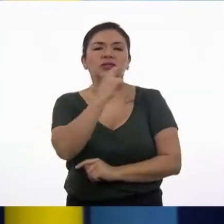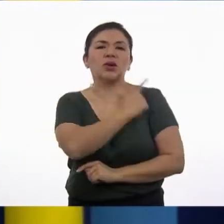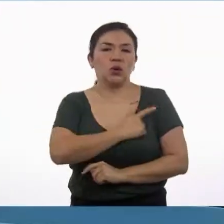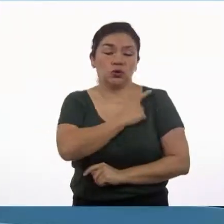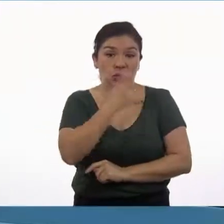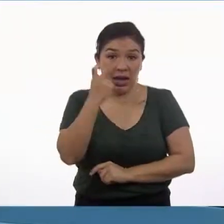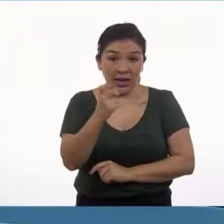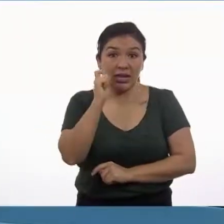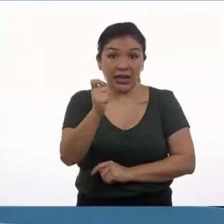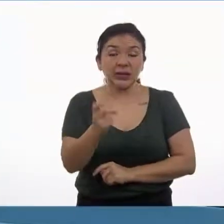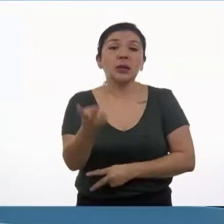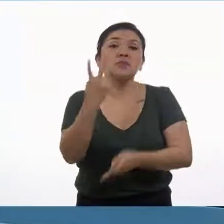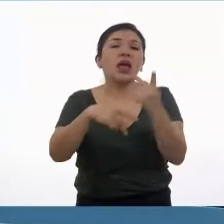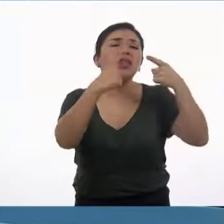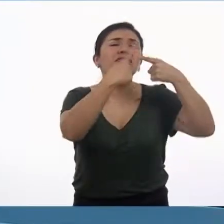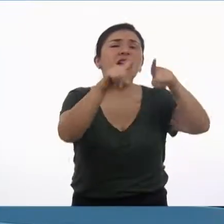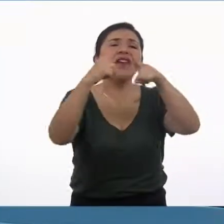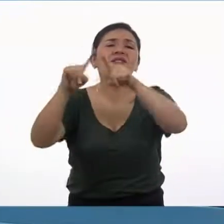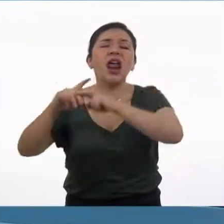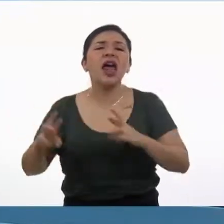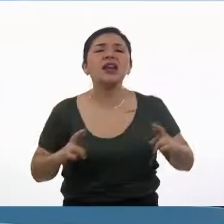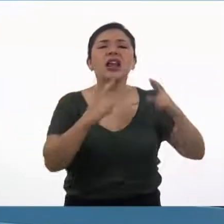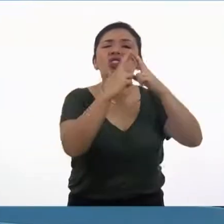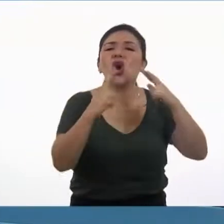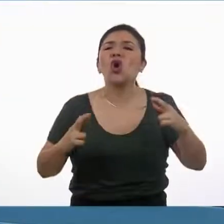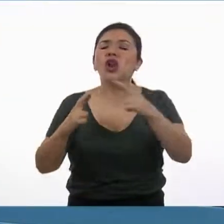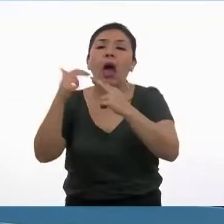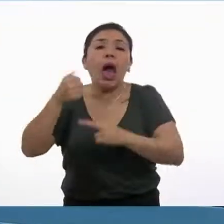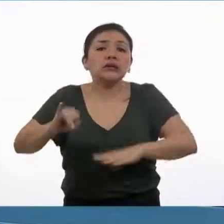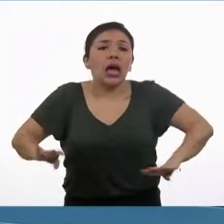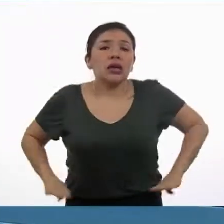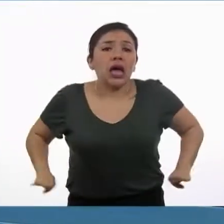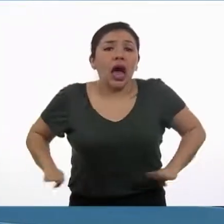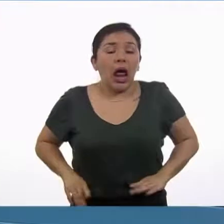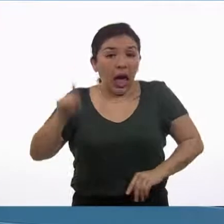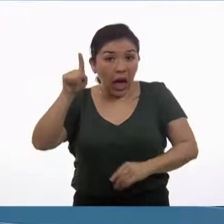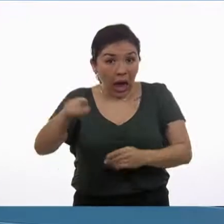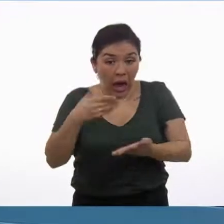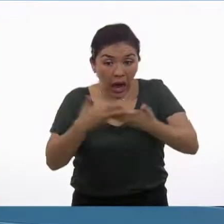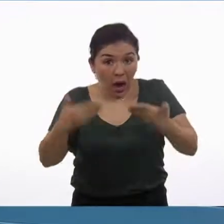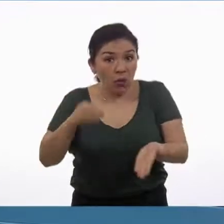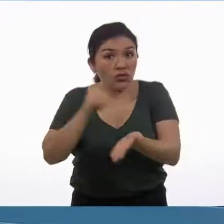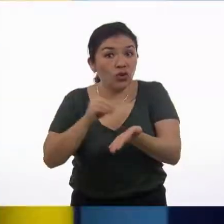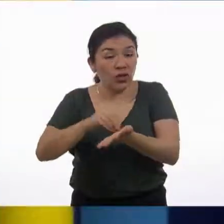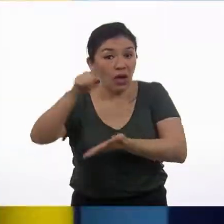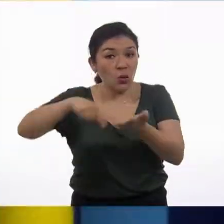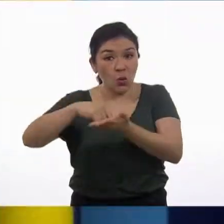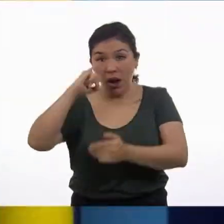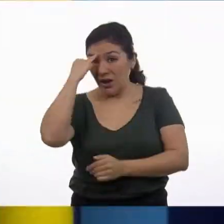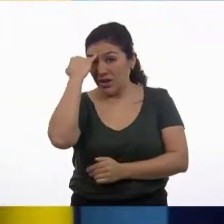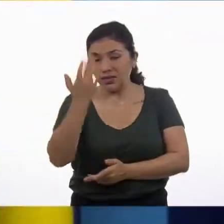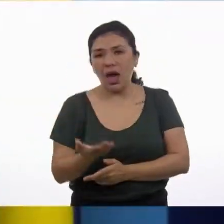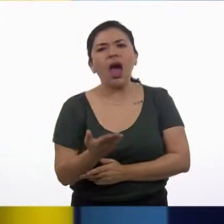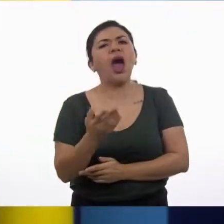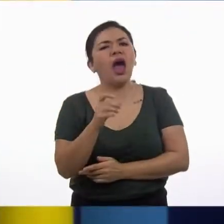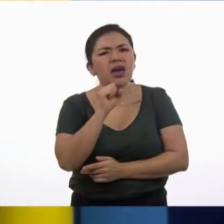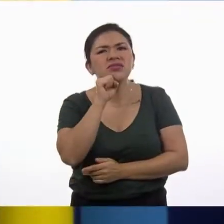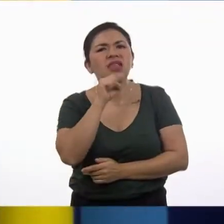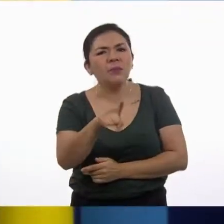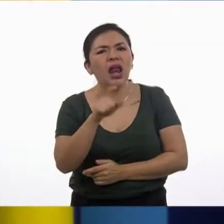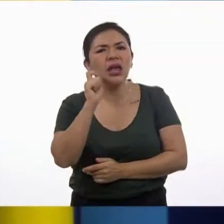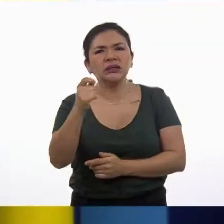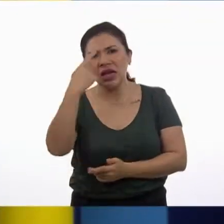es el origen de la diversidad religiosa que caracteriza aún en día a la India. Y también son politeístas, es